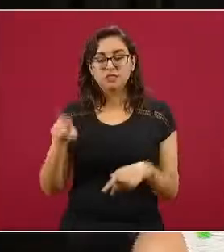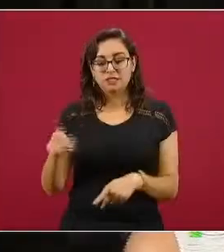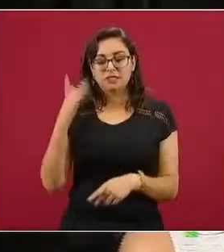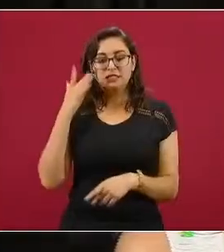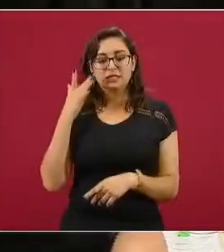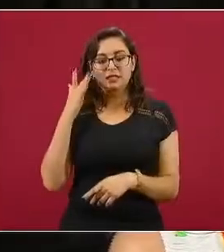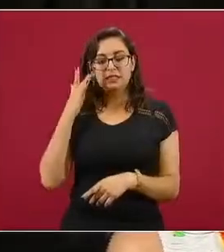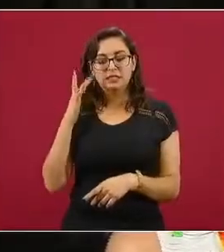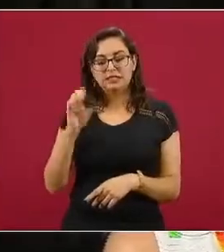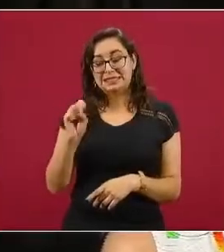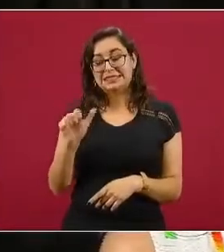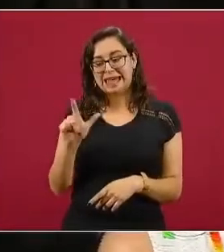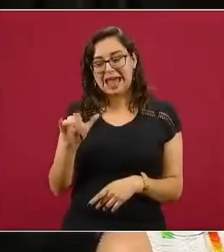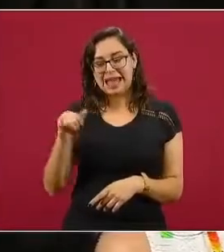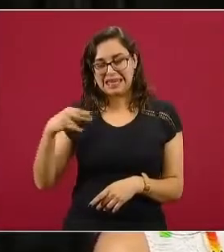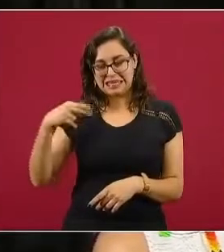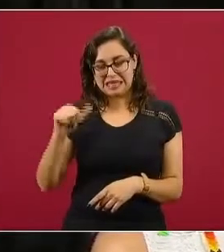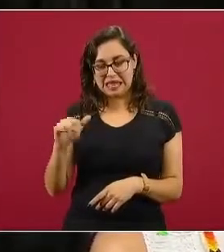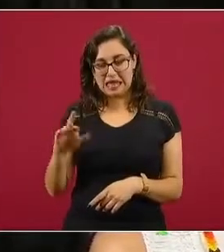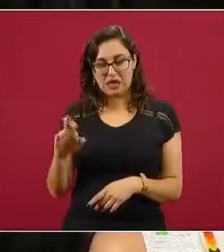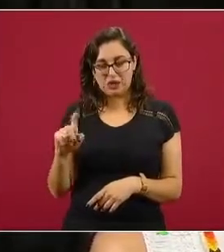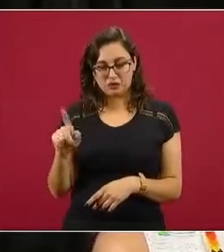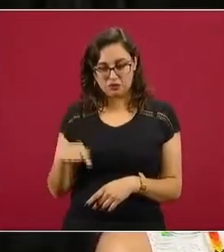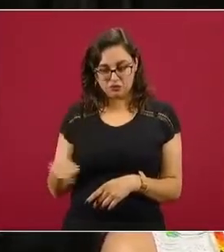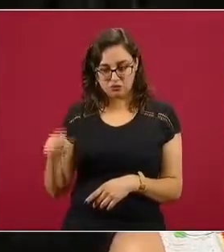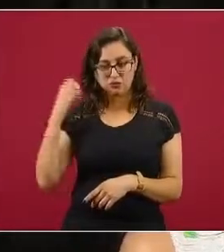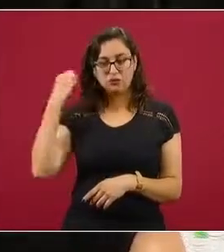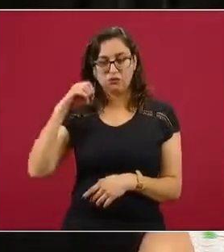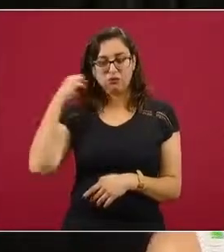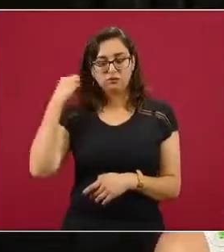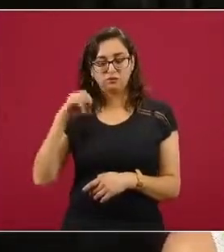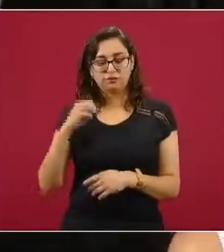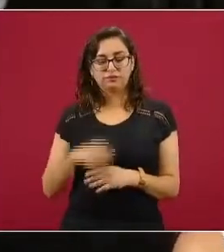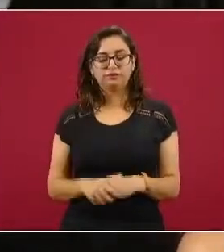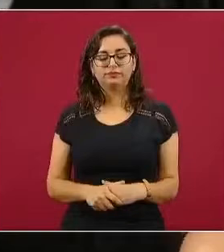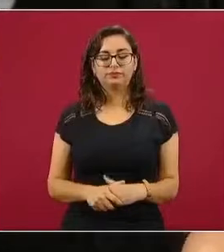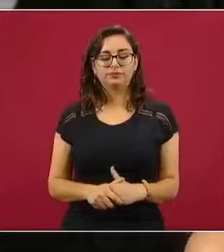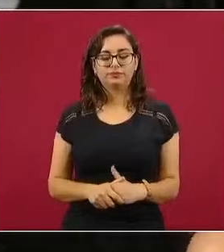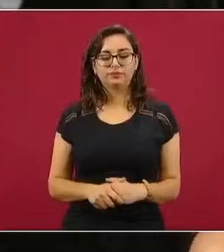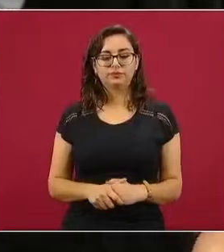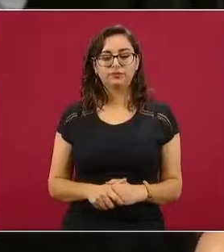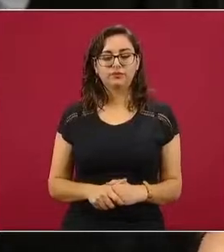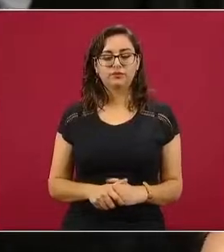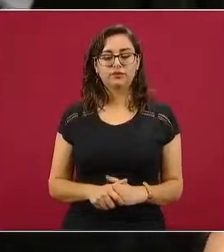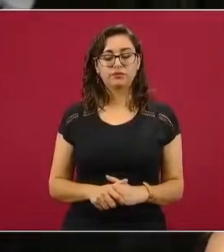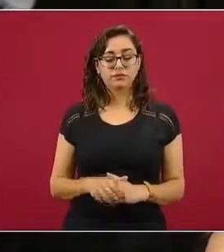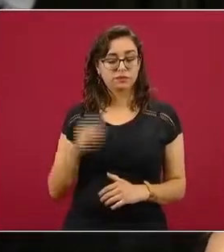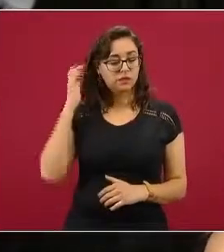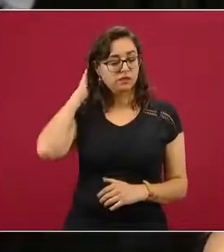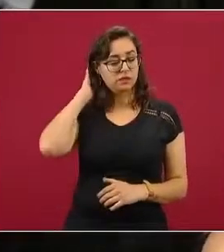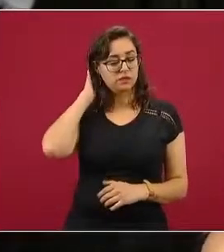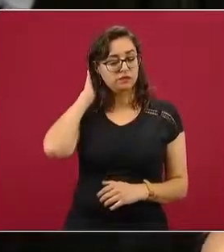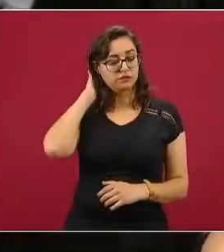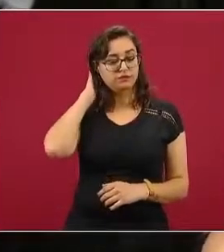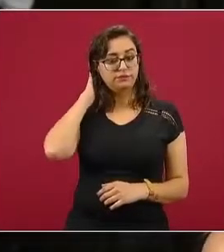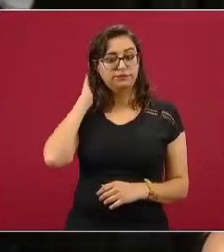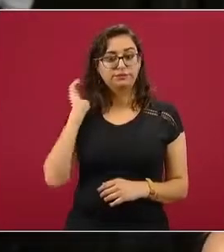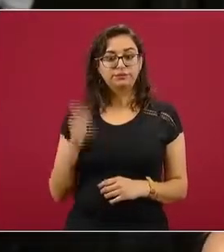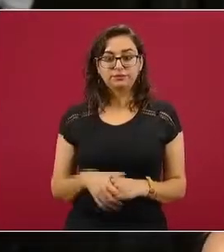concreto, doctor, la petición es que ellos le hacen la invitación